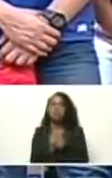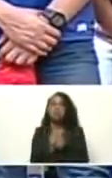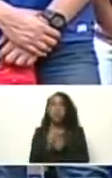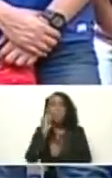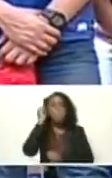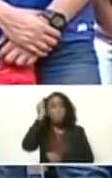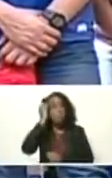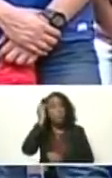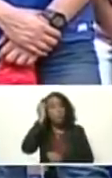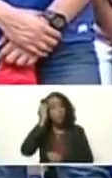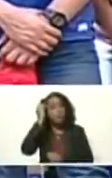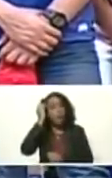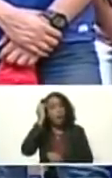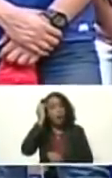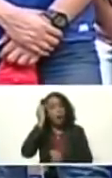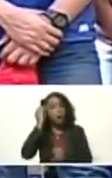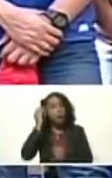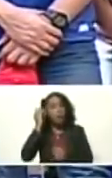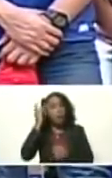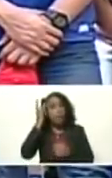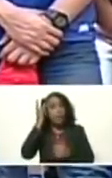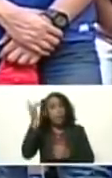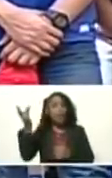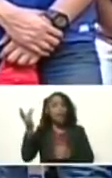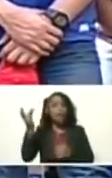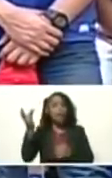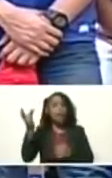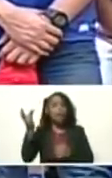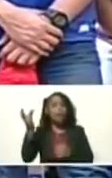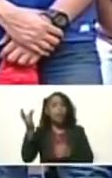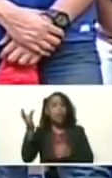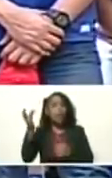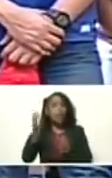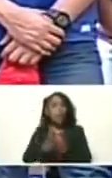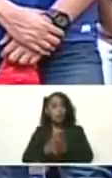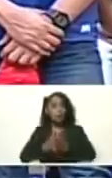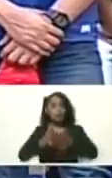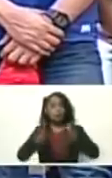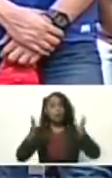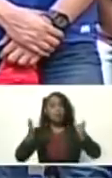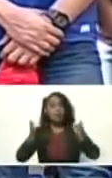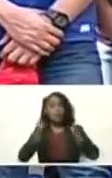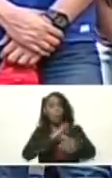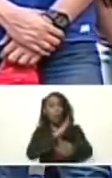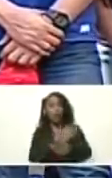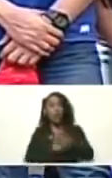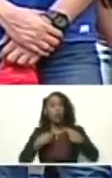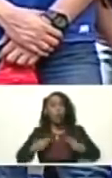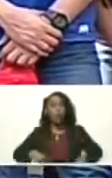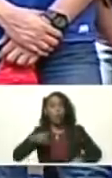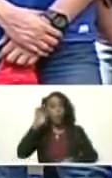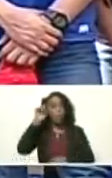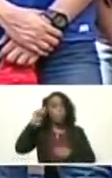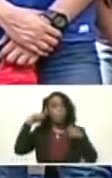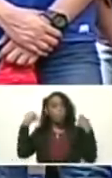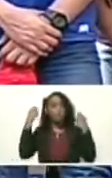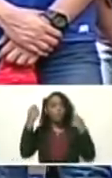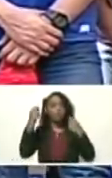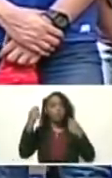Subestimaron la inmensa inteligencia, el inmenso poder humano y popular del comandante